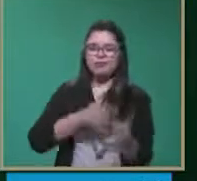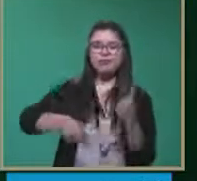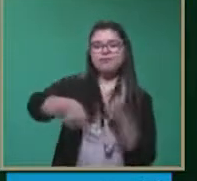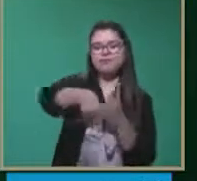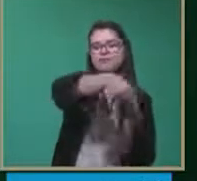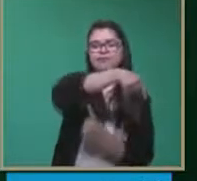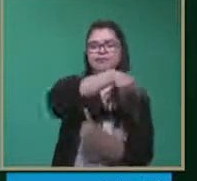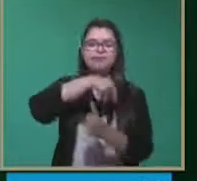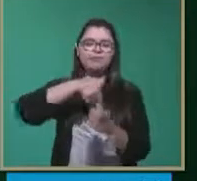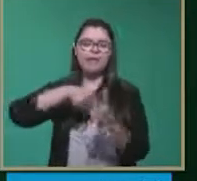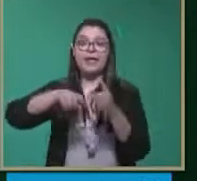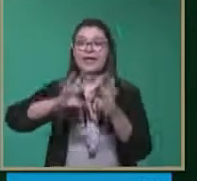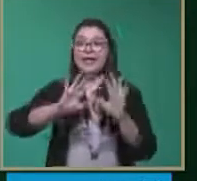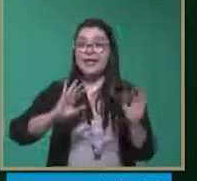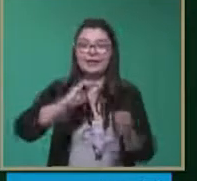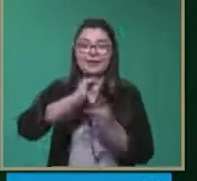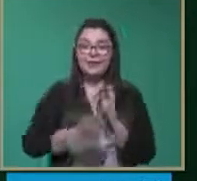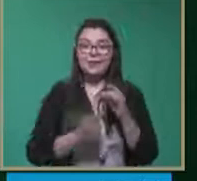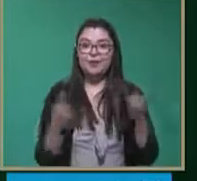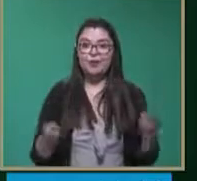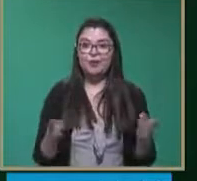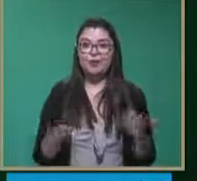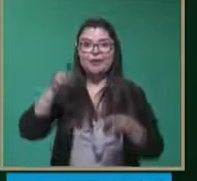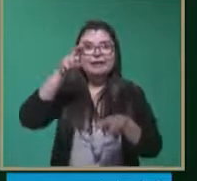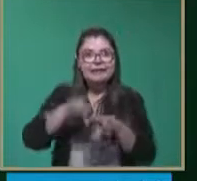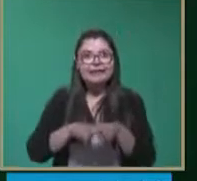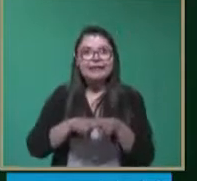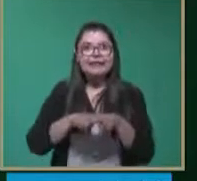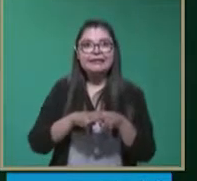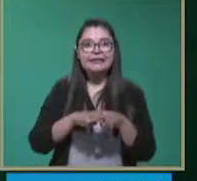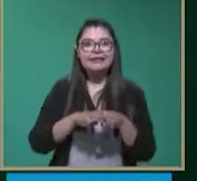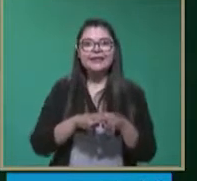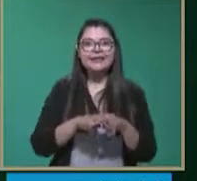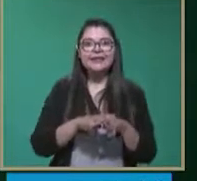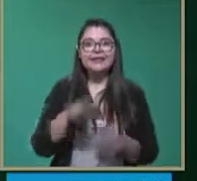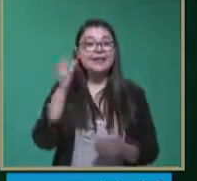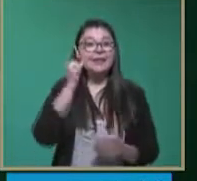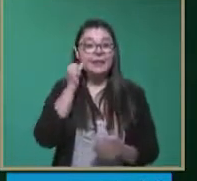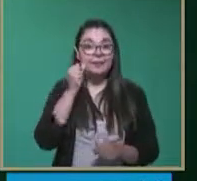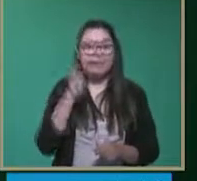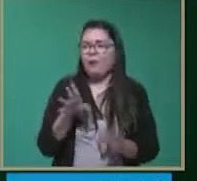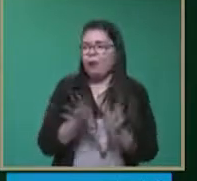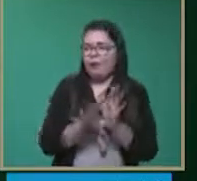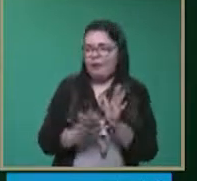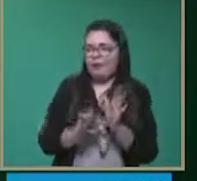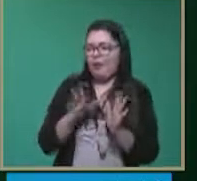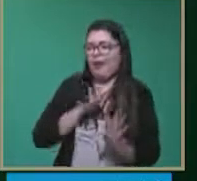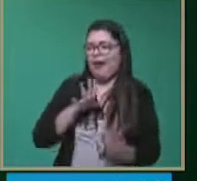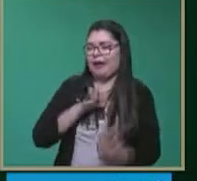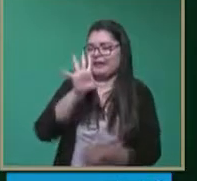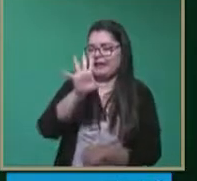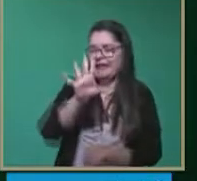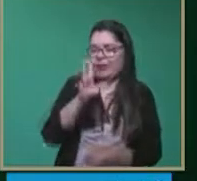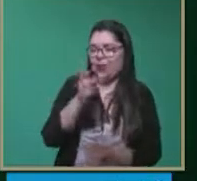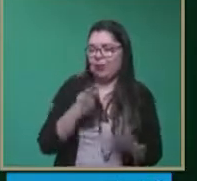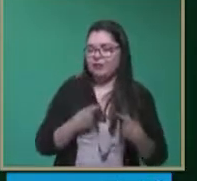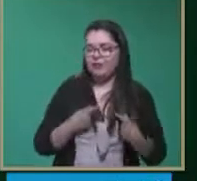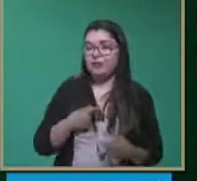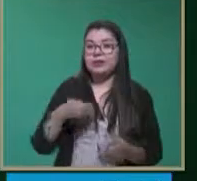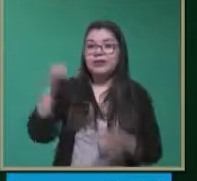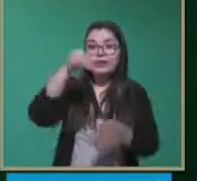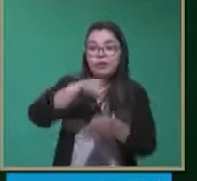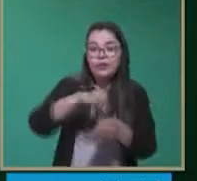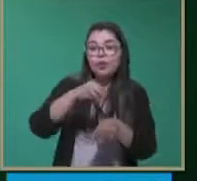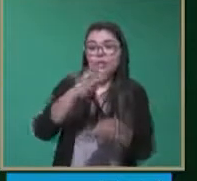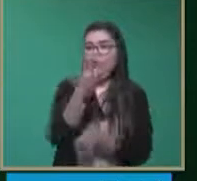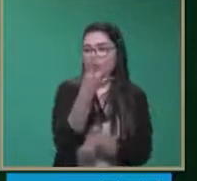de elegir una silla y vamos a poner una silla menos porque alguien va a quedar parada. ¡Ay! Entonces, mientras se pone